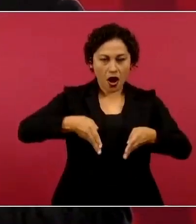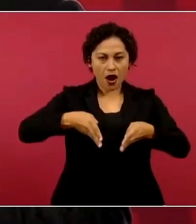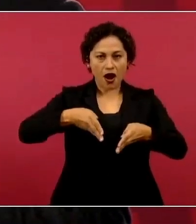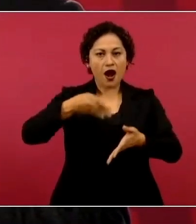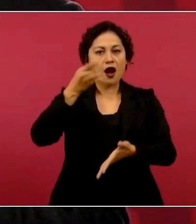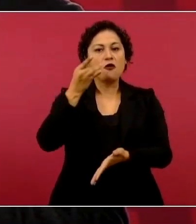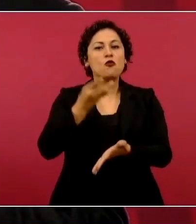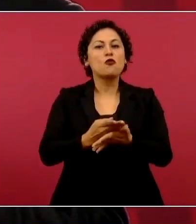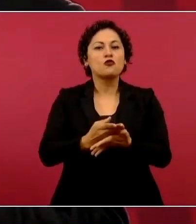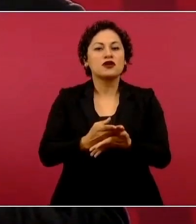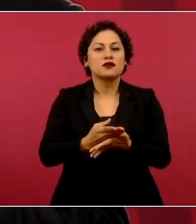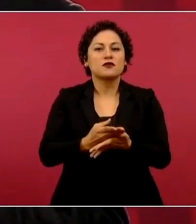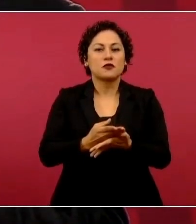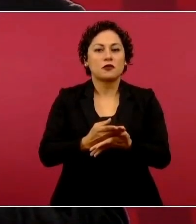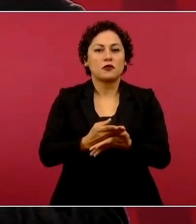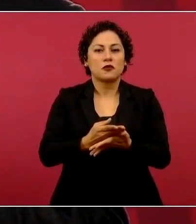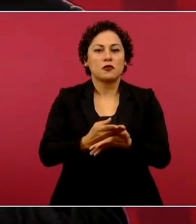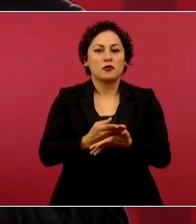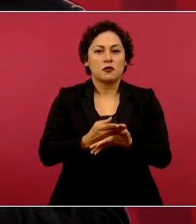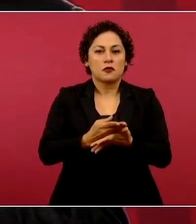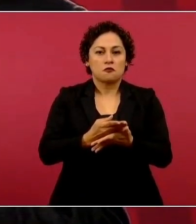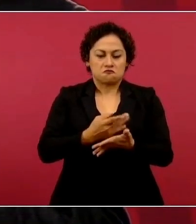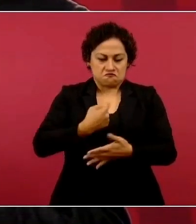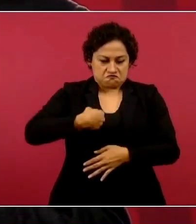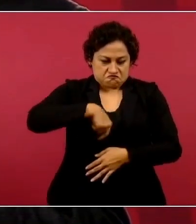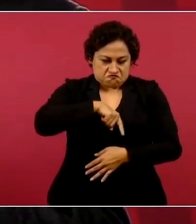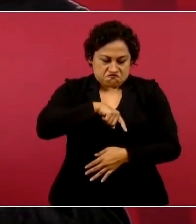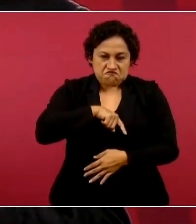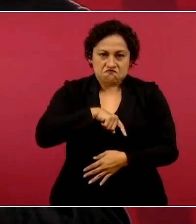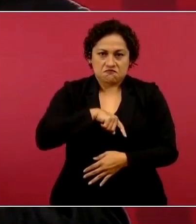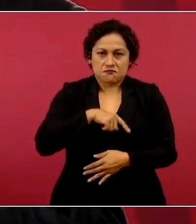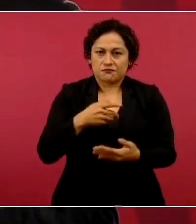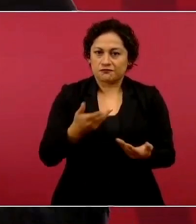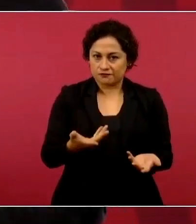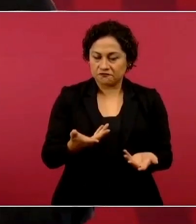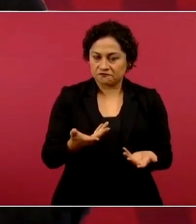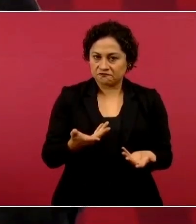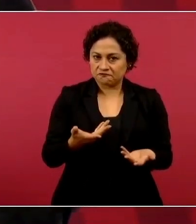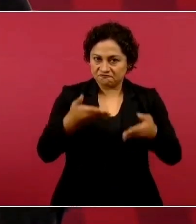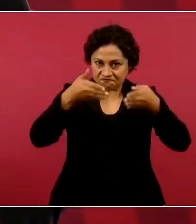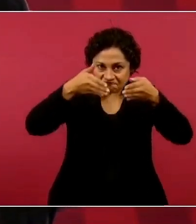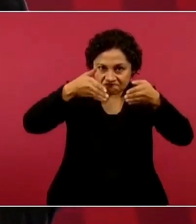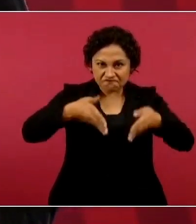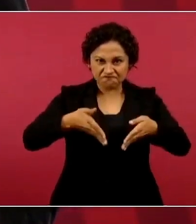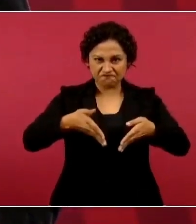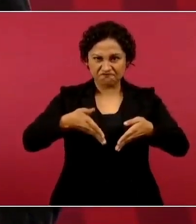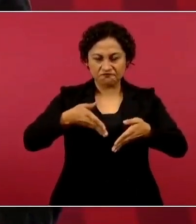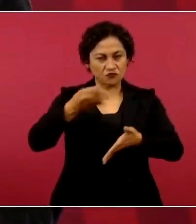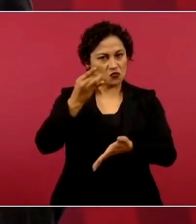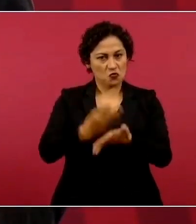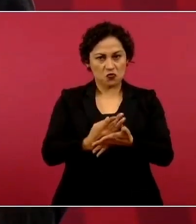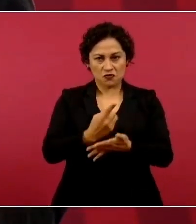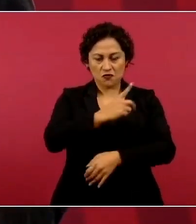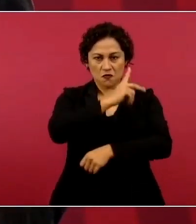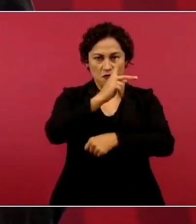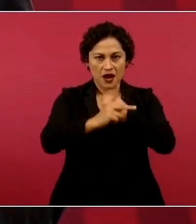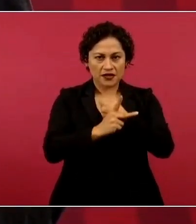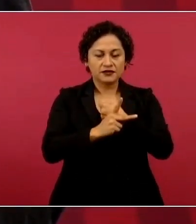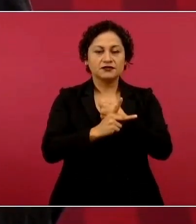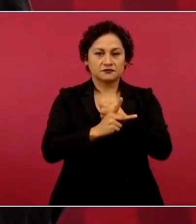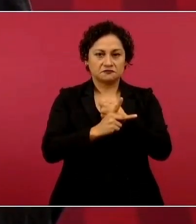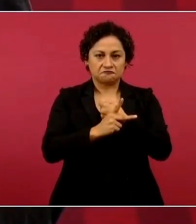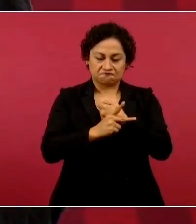inspiramos en lo nuestro, en lo que hicieron